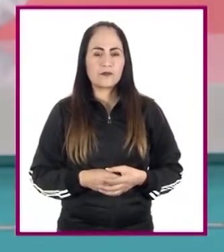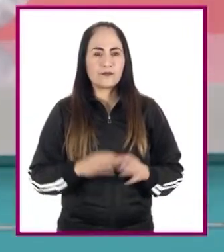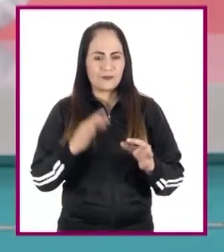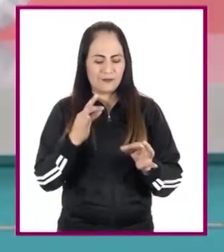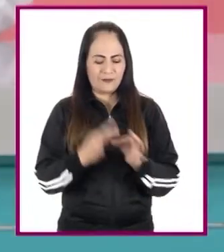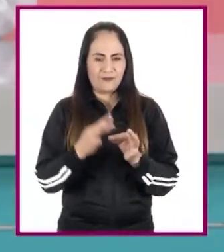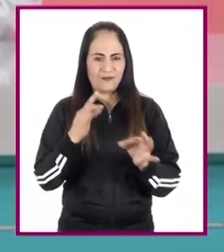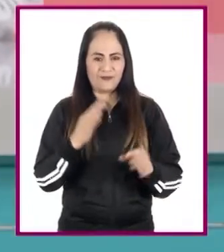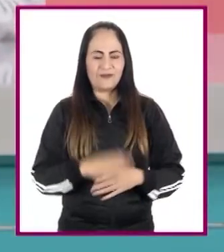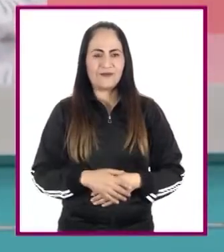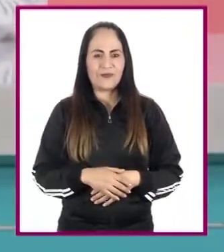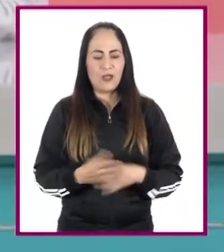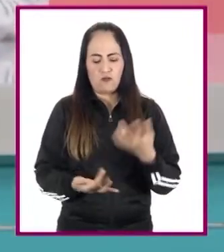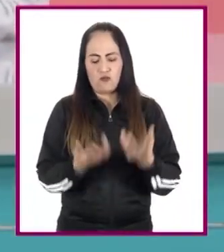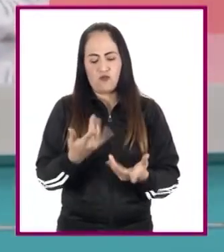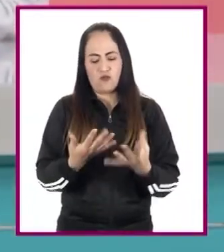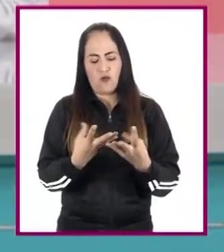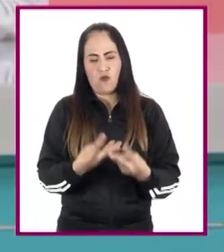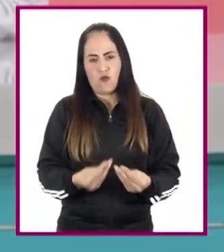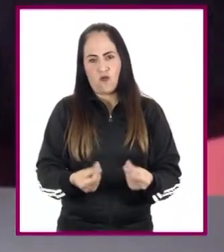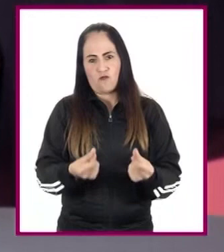Listo, terminó.